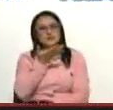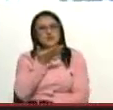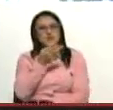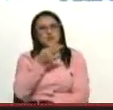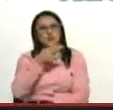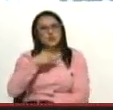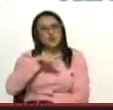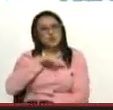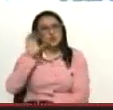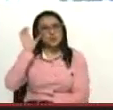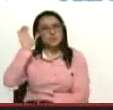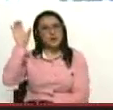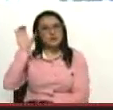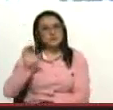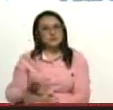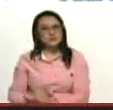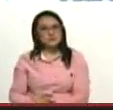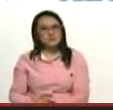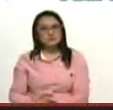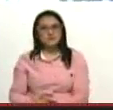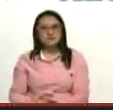él dice